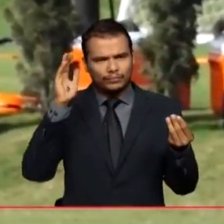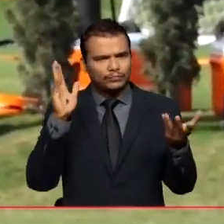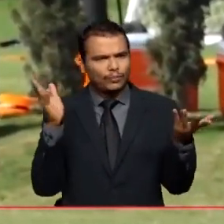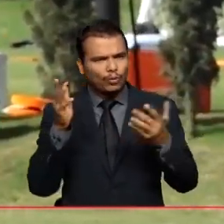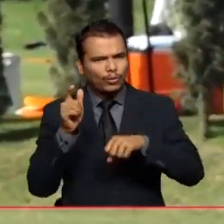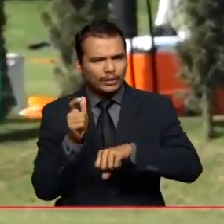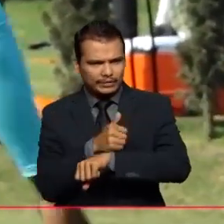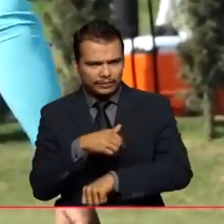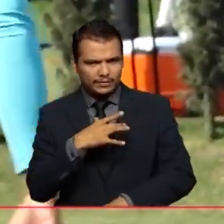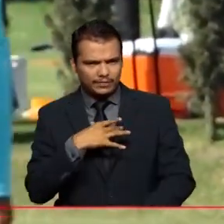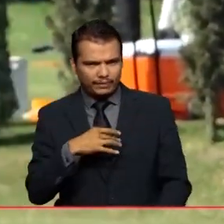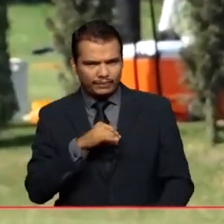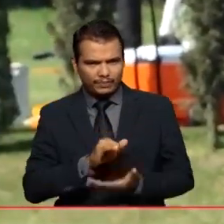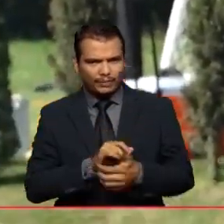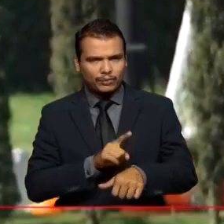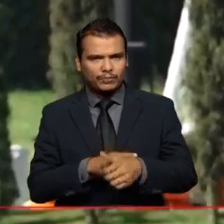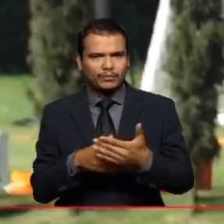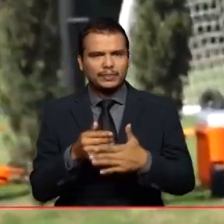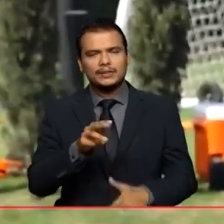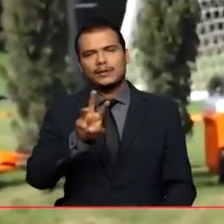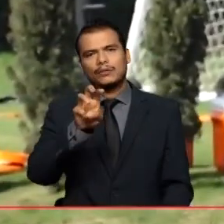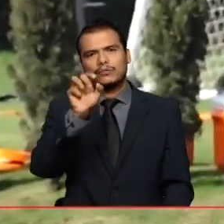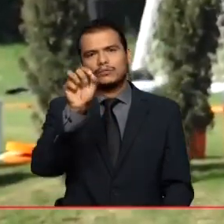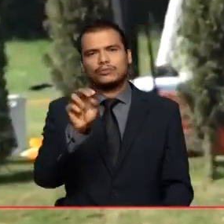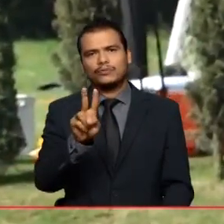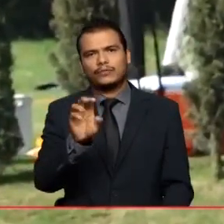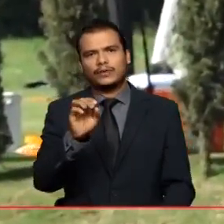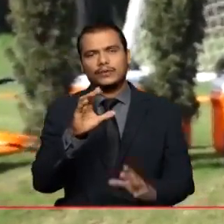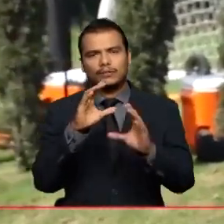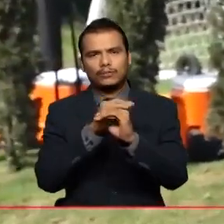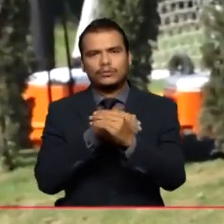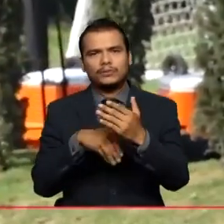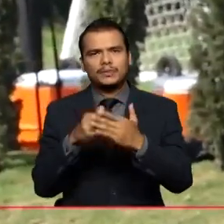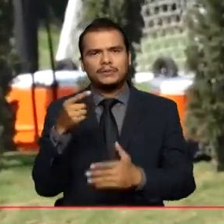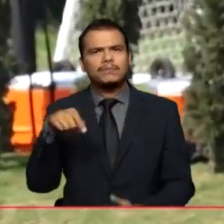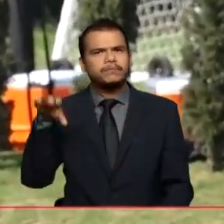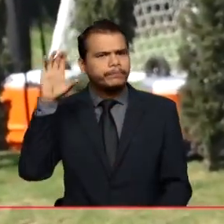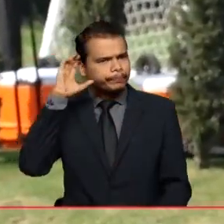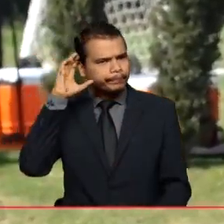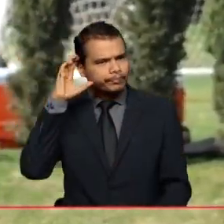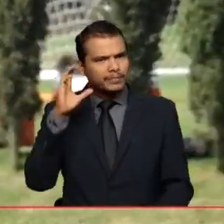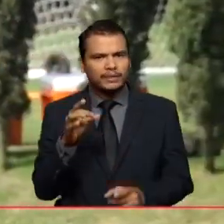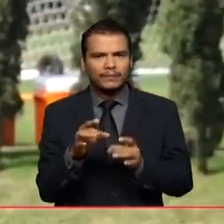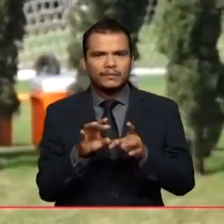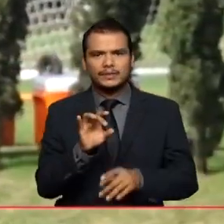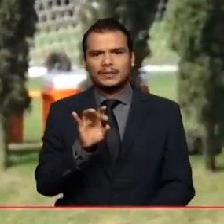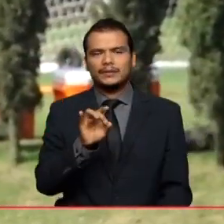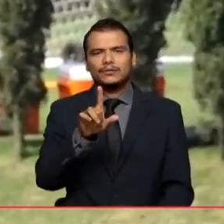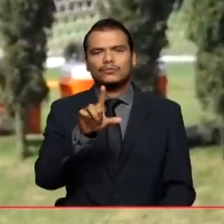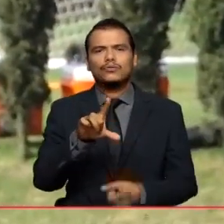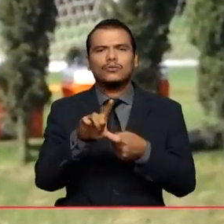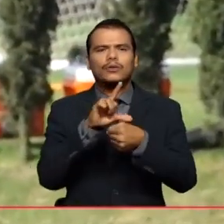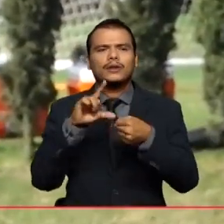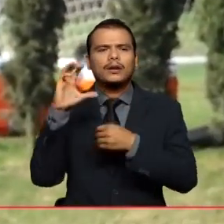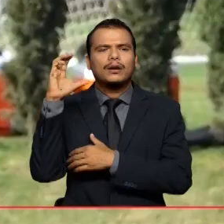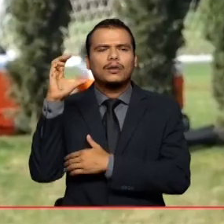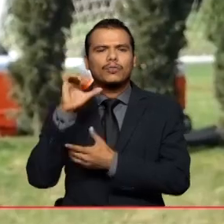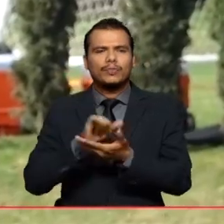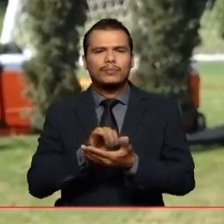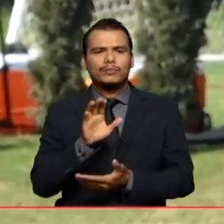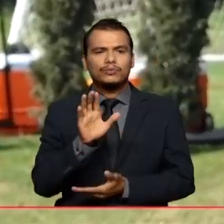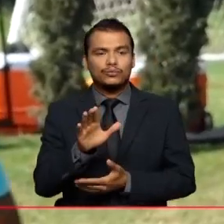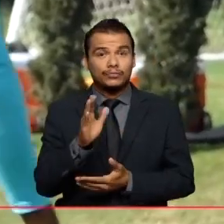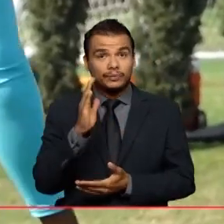el Estadio Olímpico Pascual Guerrero a las 20:20, 8:20 p.m. por la fecha 15 de la Liga Colombiana de Primera División.